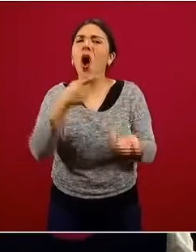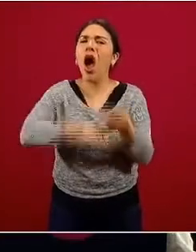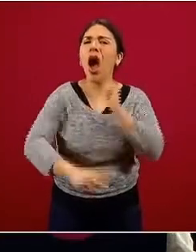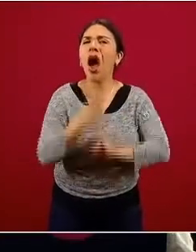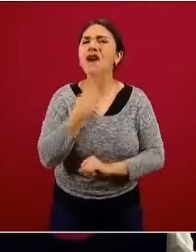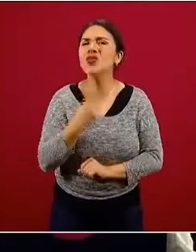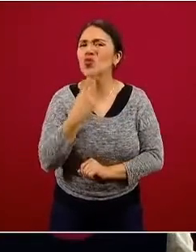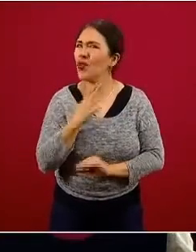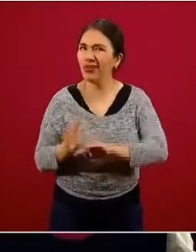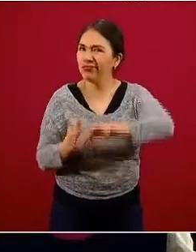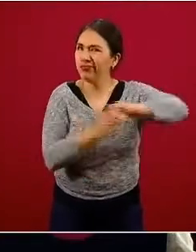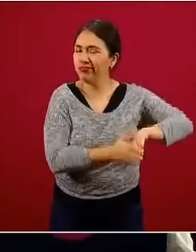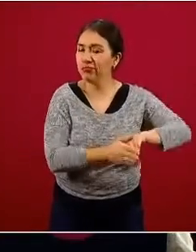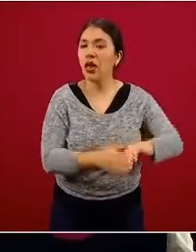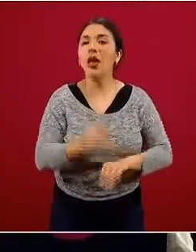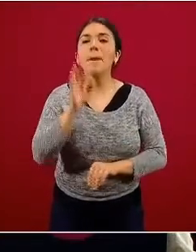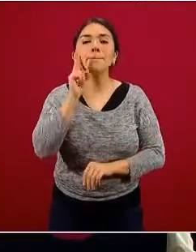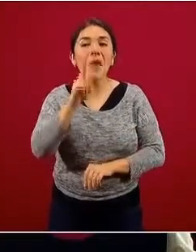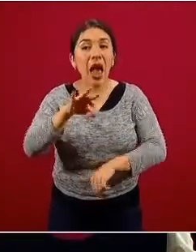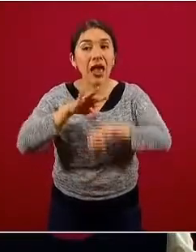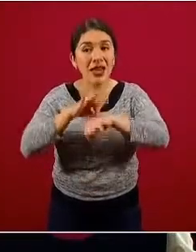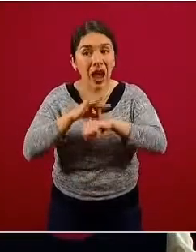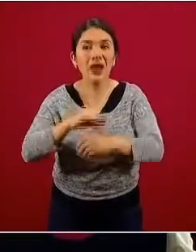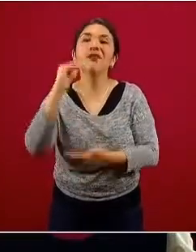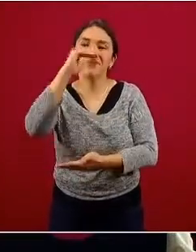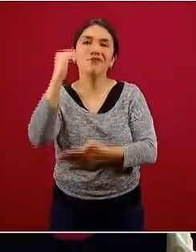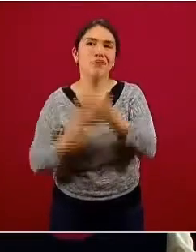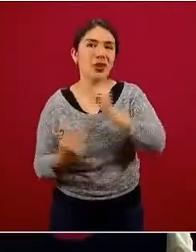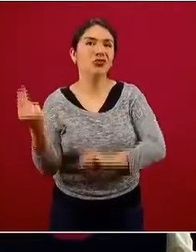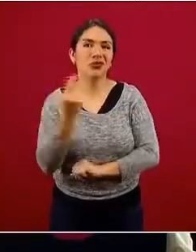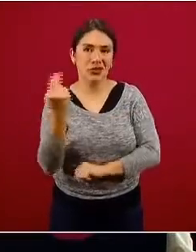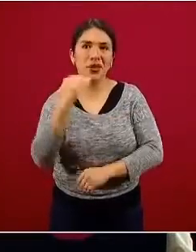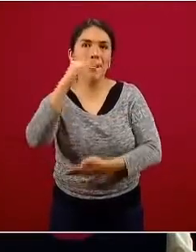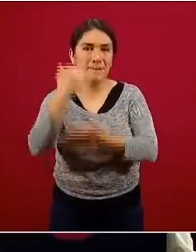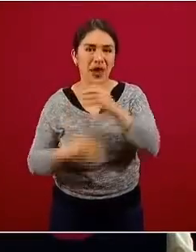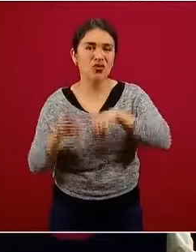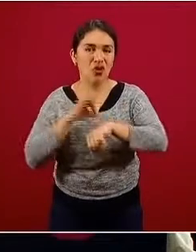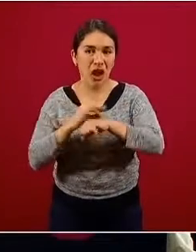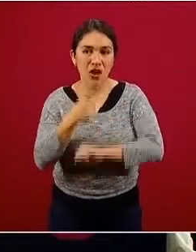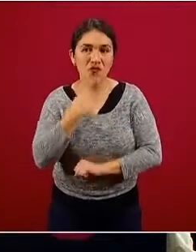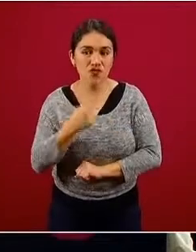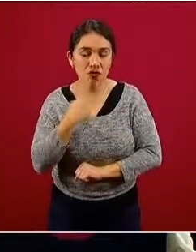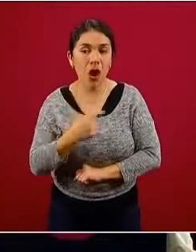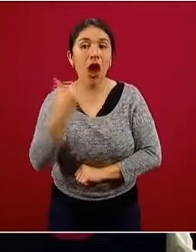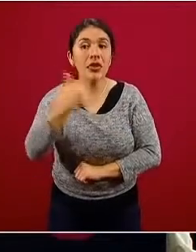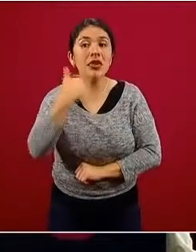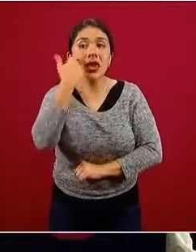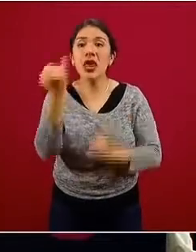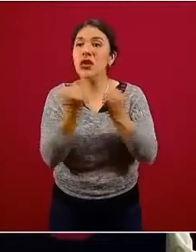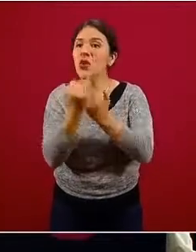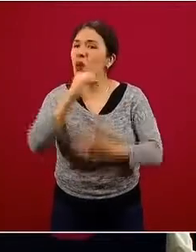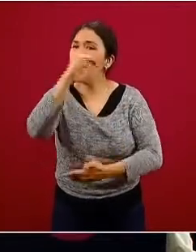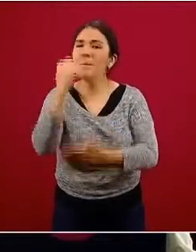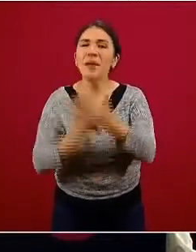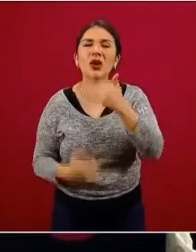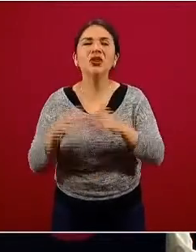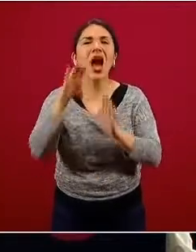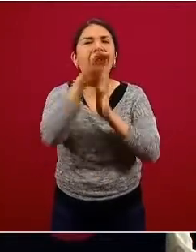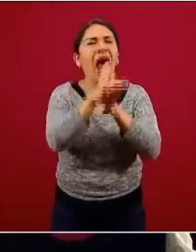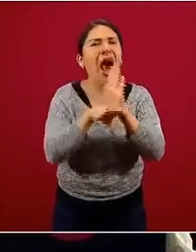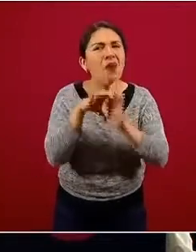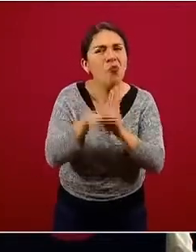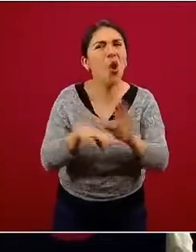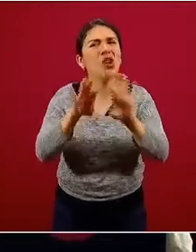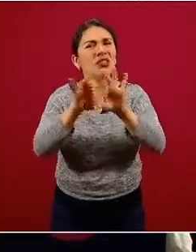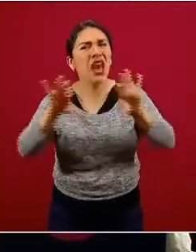azúcar. En las carnes, reducir las carnes rojas y tratar de reducir al máximo los